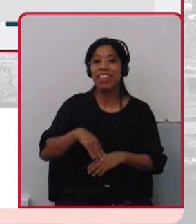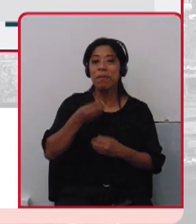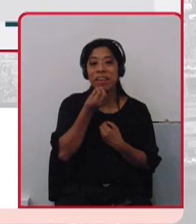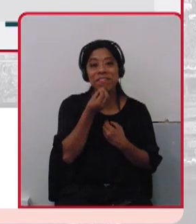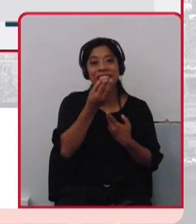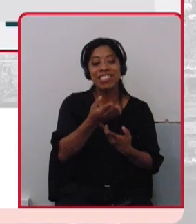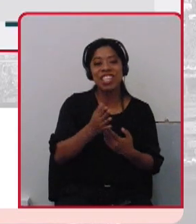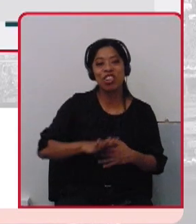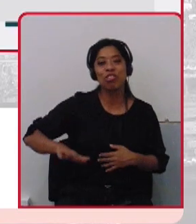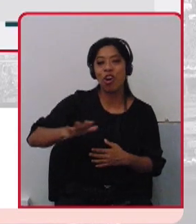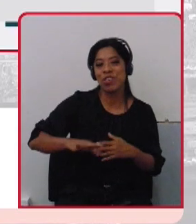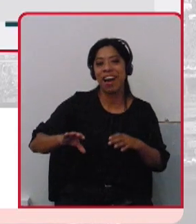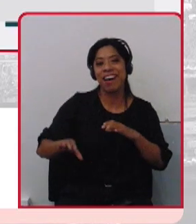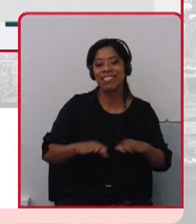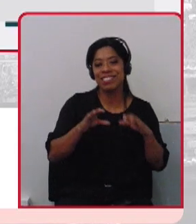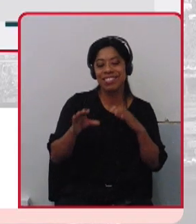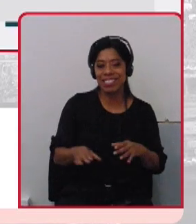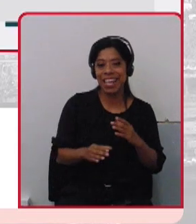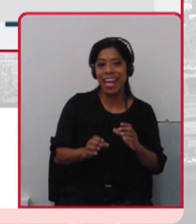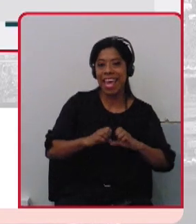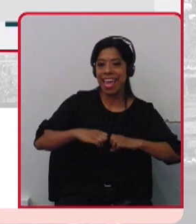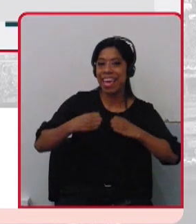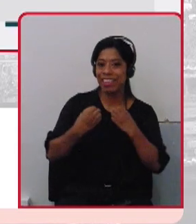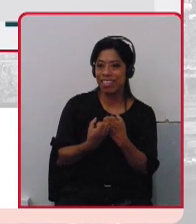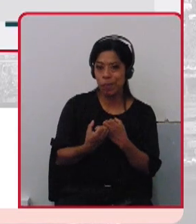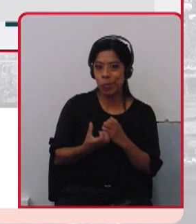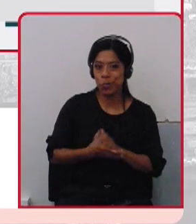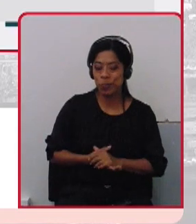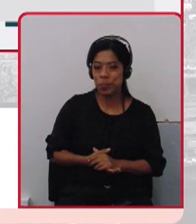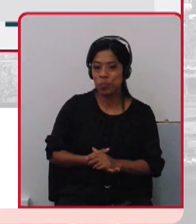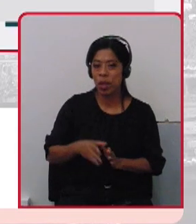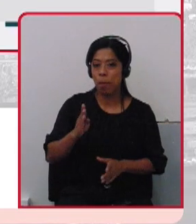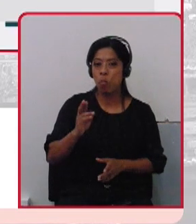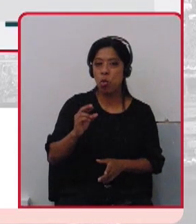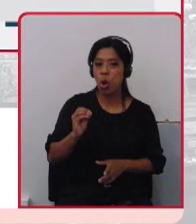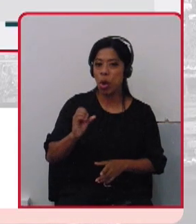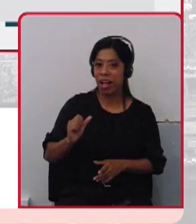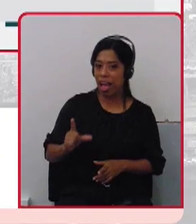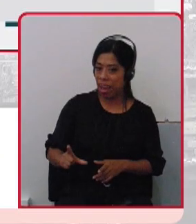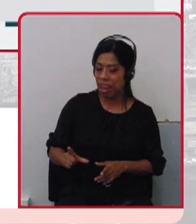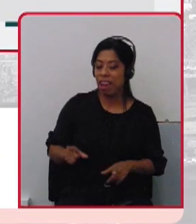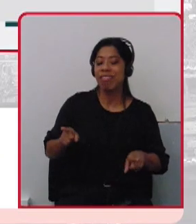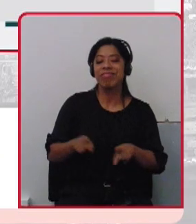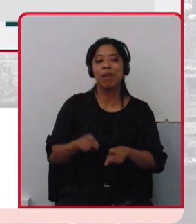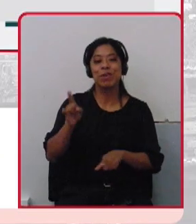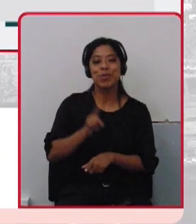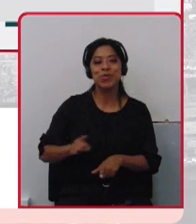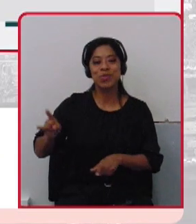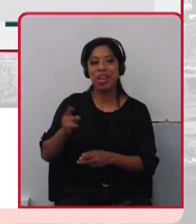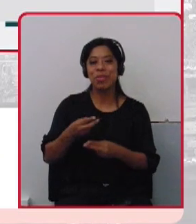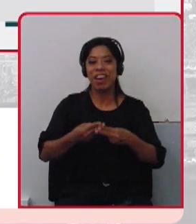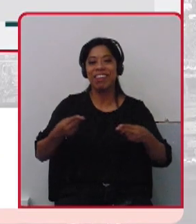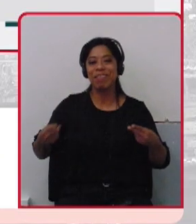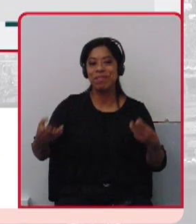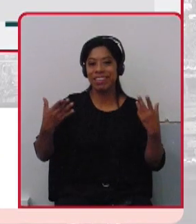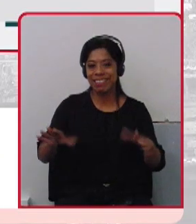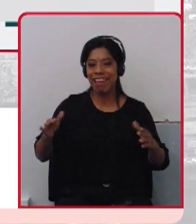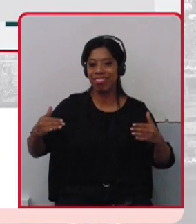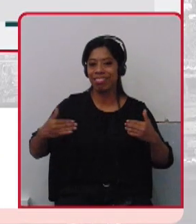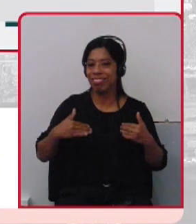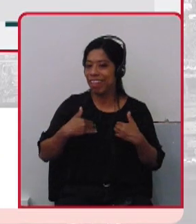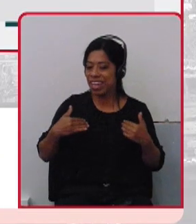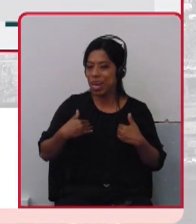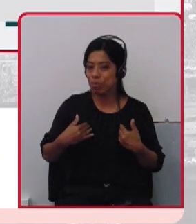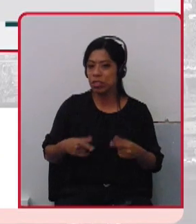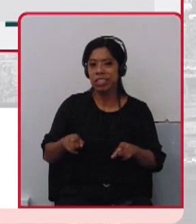que todo lo que hemos hecho ha sido con el equipo en Brocal, pero utilizando las herramientas que existen, que